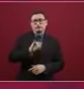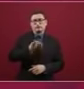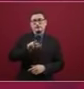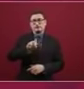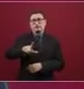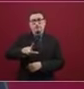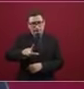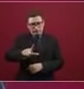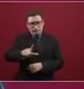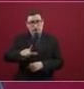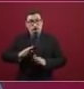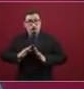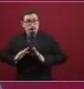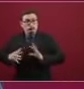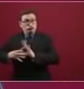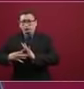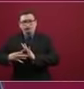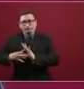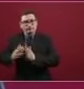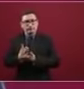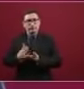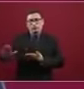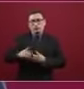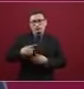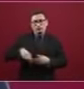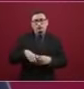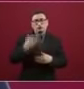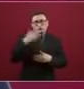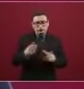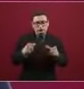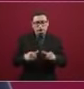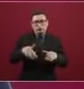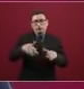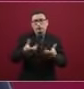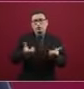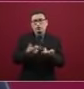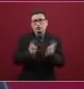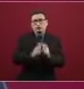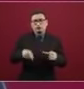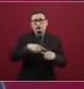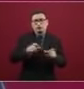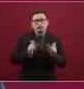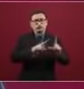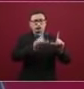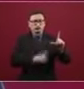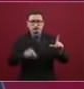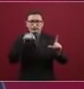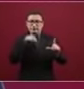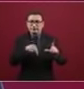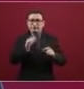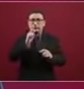pasar comisionados a nuestro personal, va a pasar a formar parte de esa